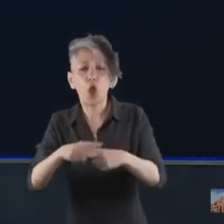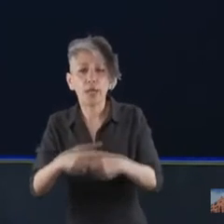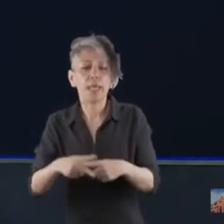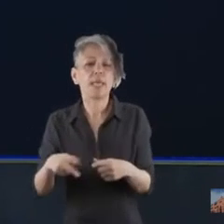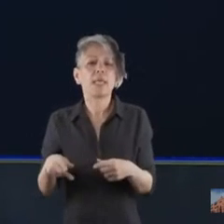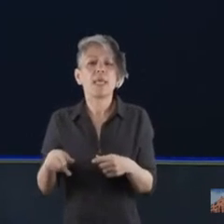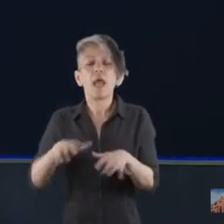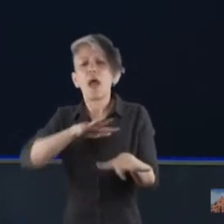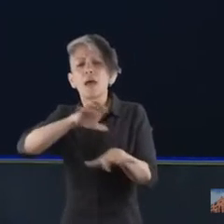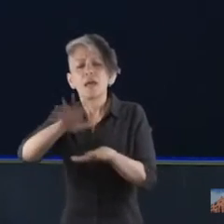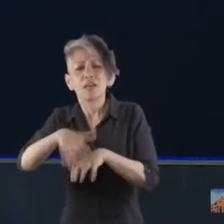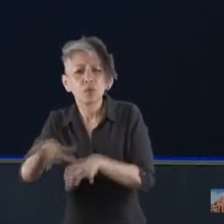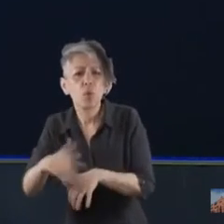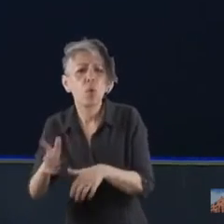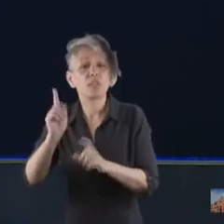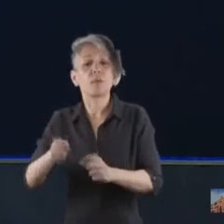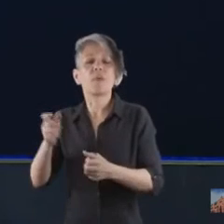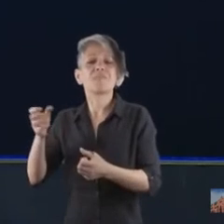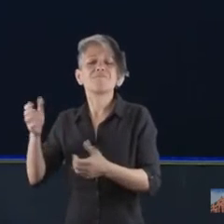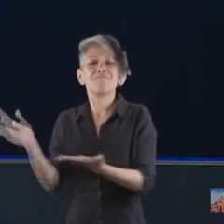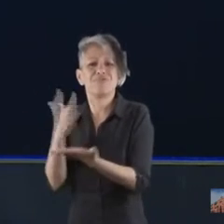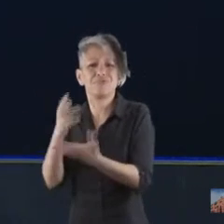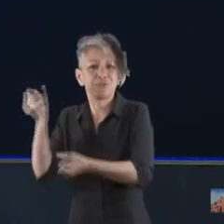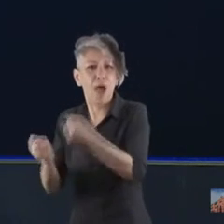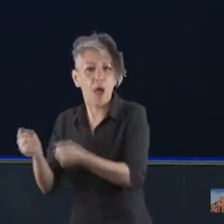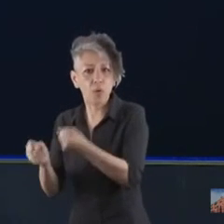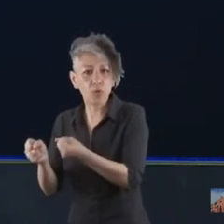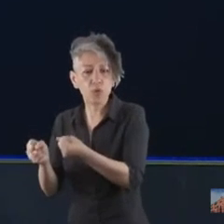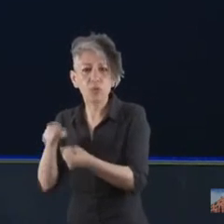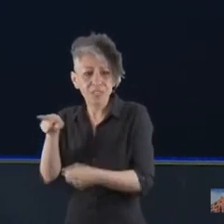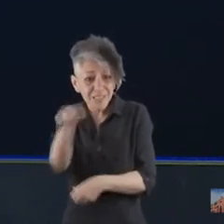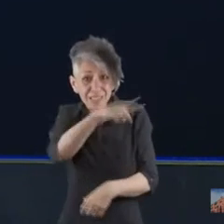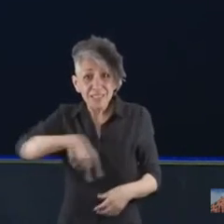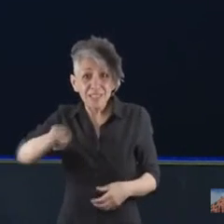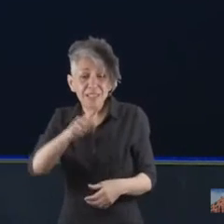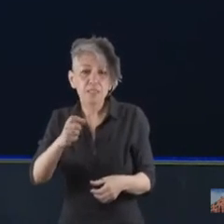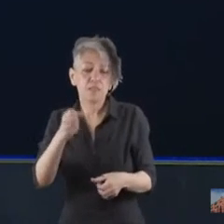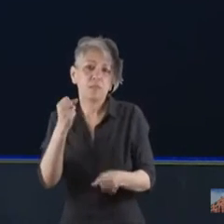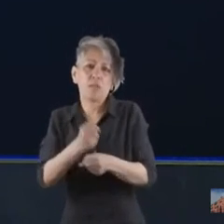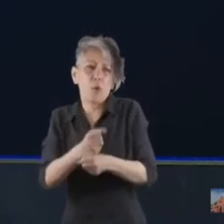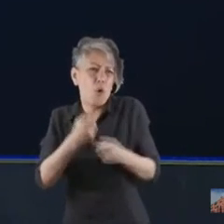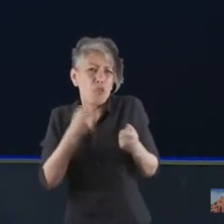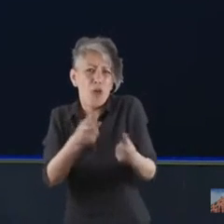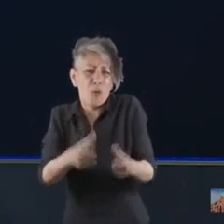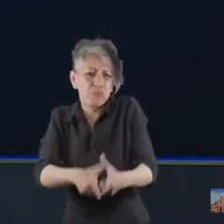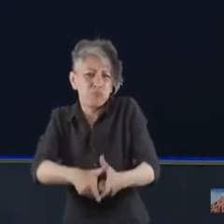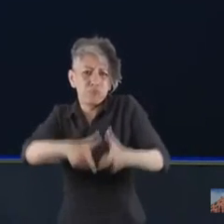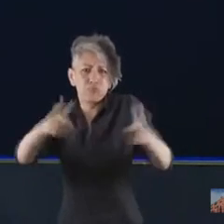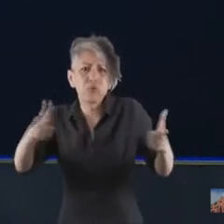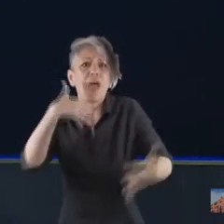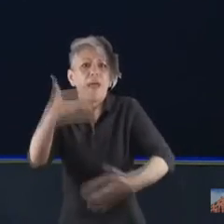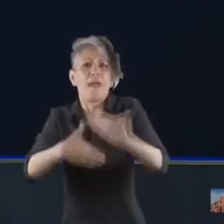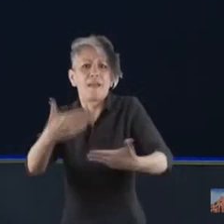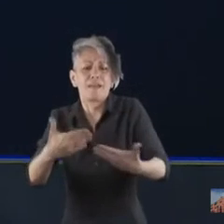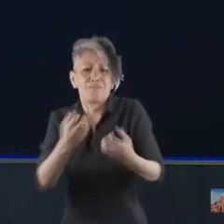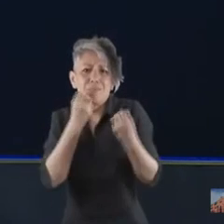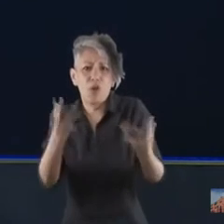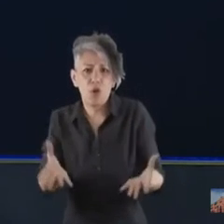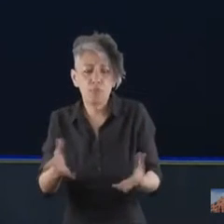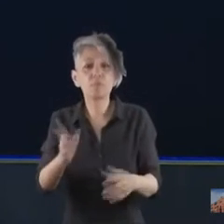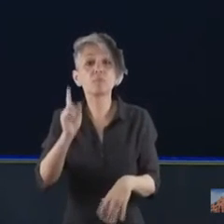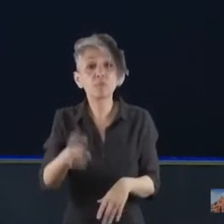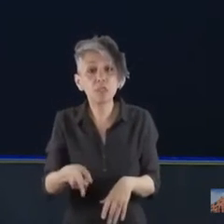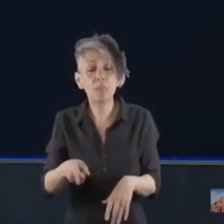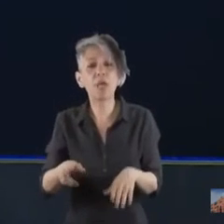agroindustria y la industria automotriz porque son grandes generadores de empleo y de crecimiento y a la mesa de enlace para